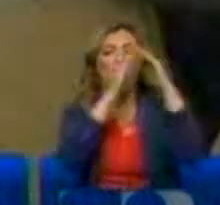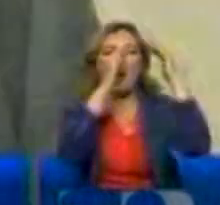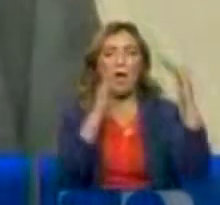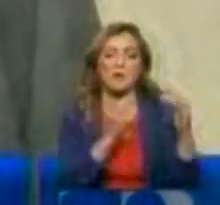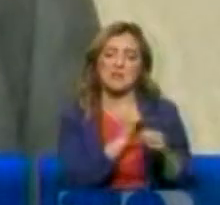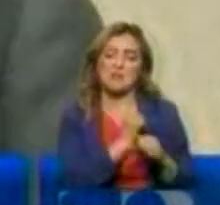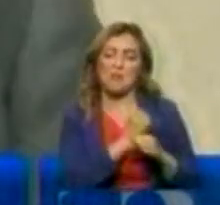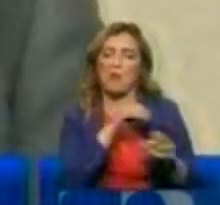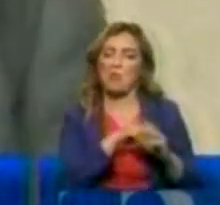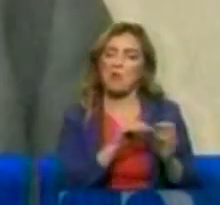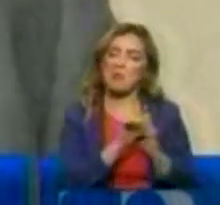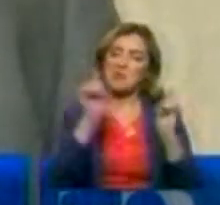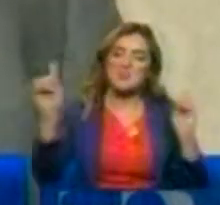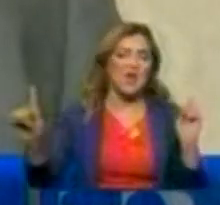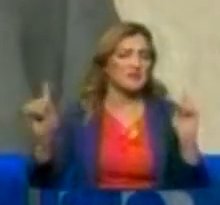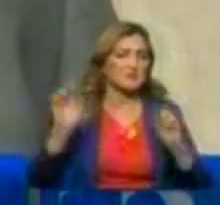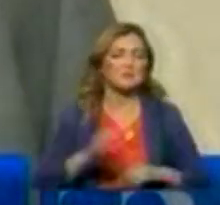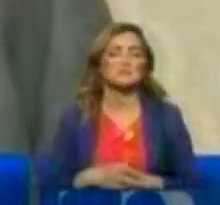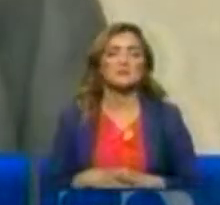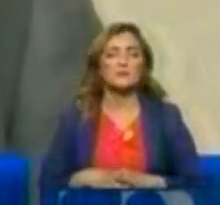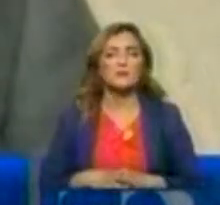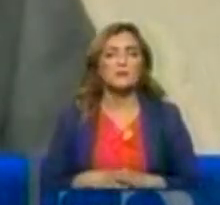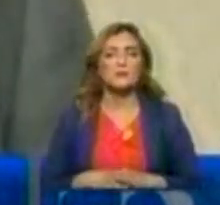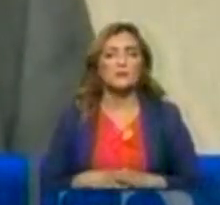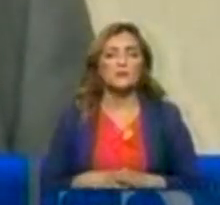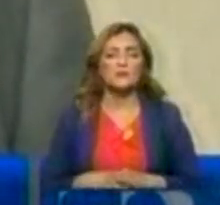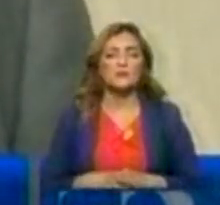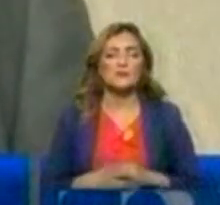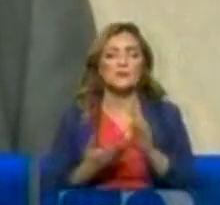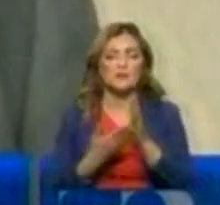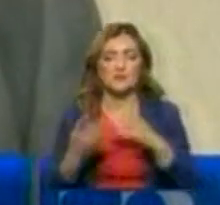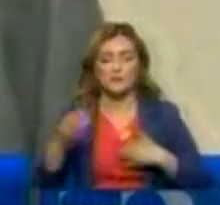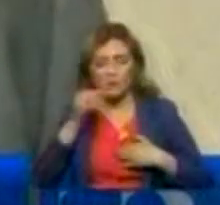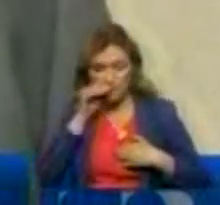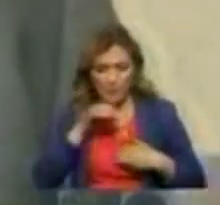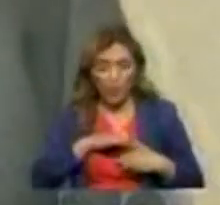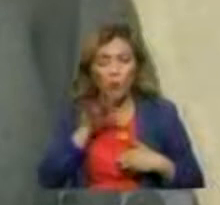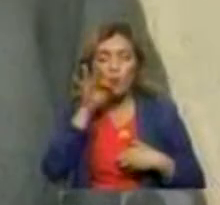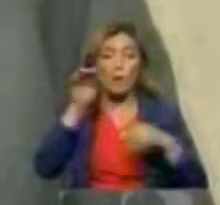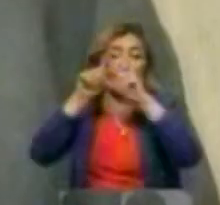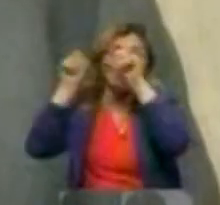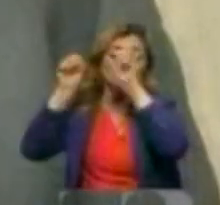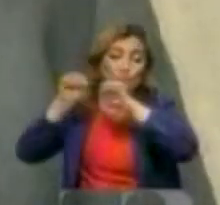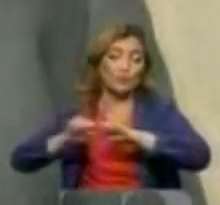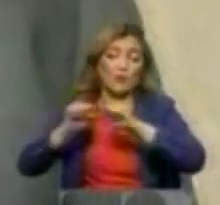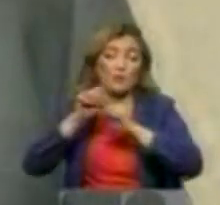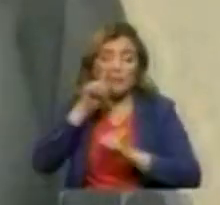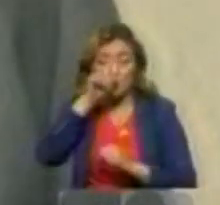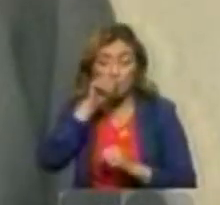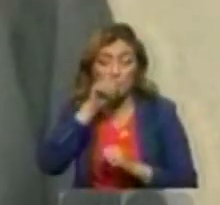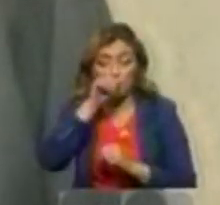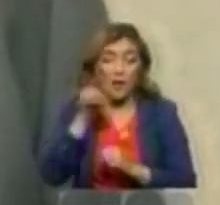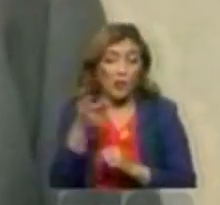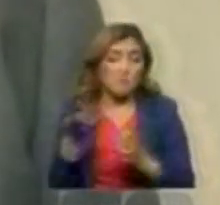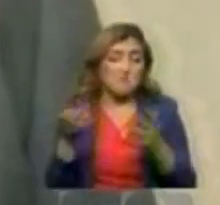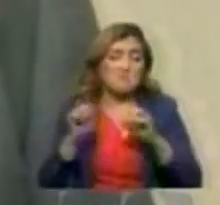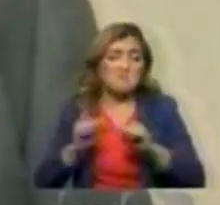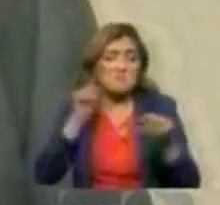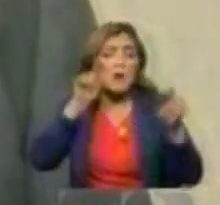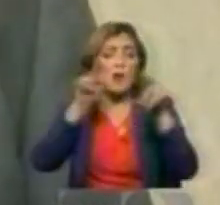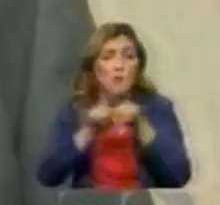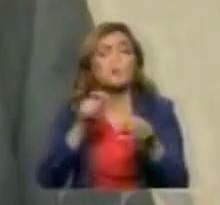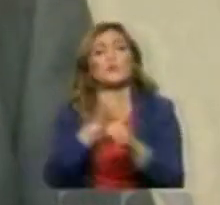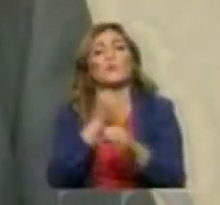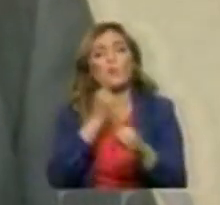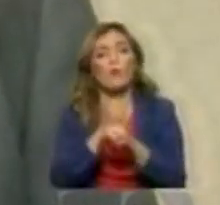casa y hoy con este caso por ejemplo el coronavirus en el caso de que se diga alguna gestión las empresas con los empleadores pueden tener conjuntamente con